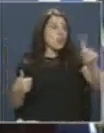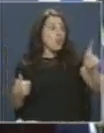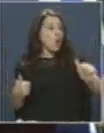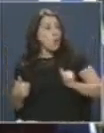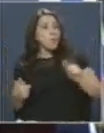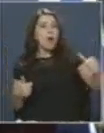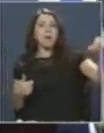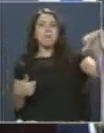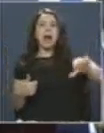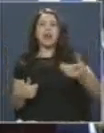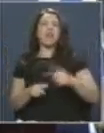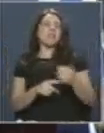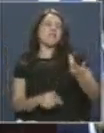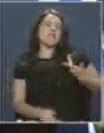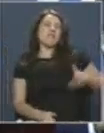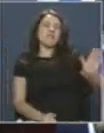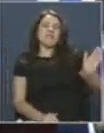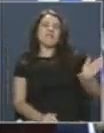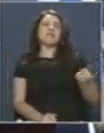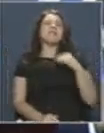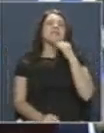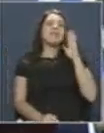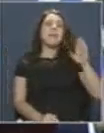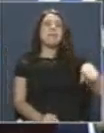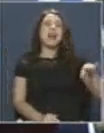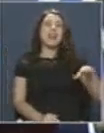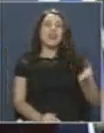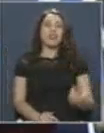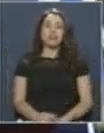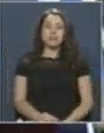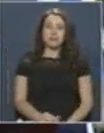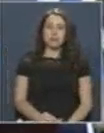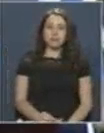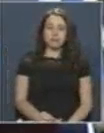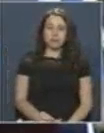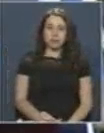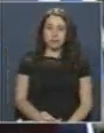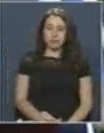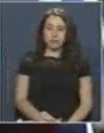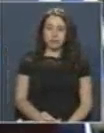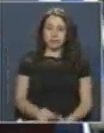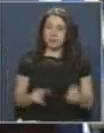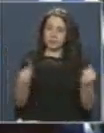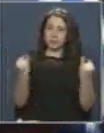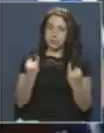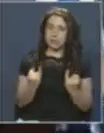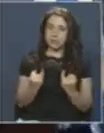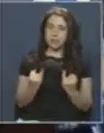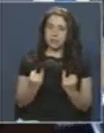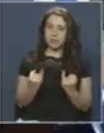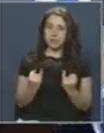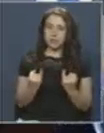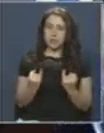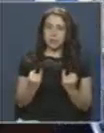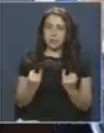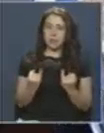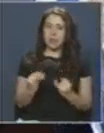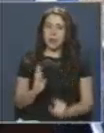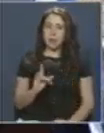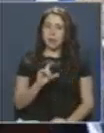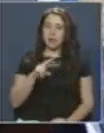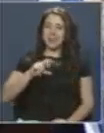son los despreciados, los inferiores, etc. Y es así como normalmente el